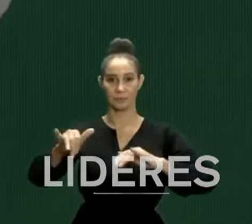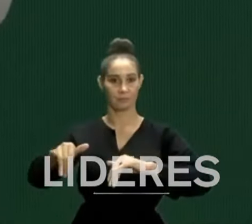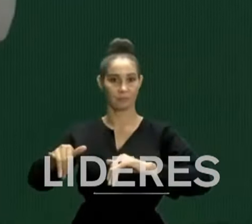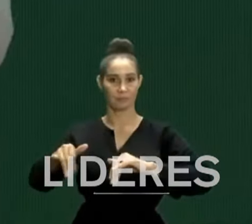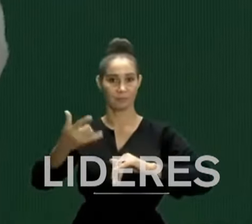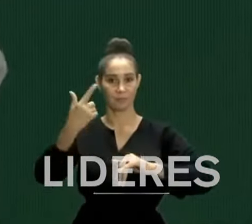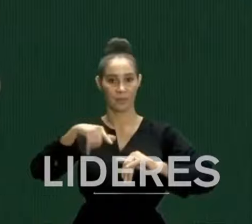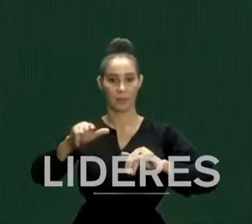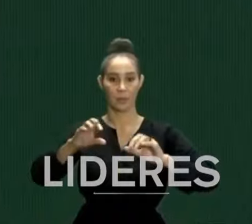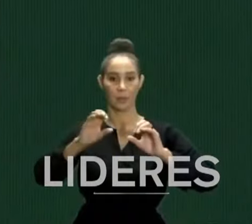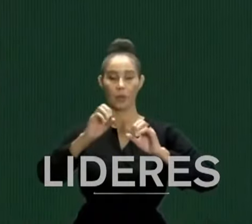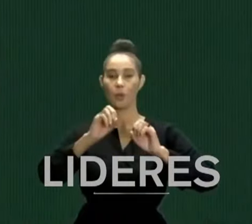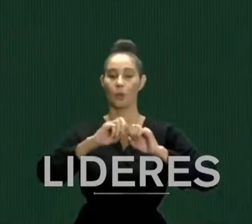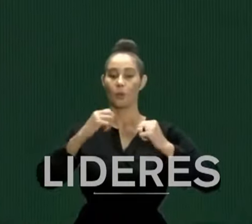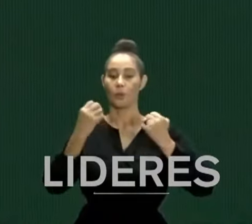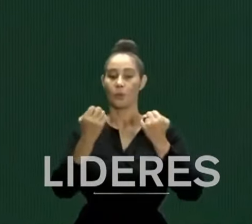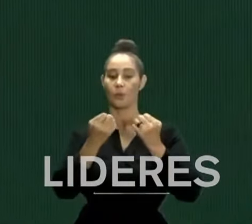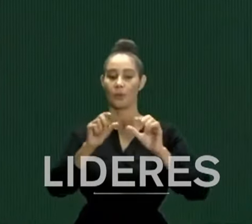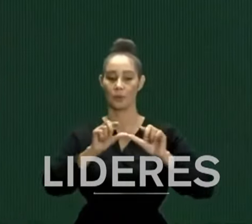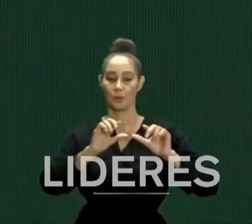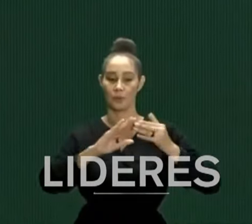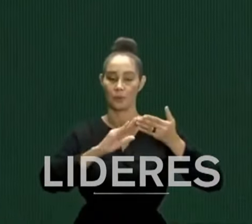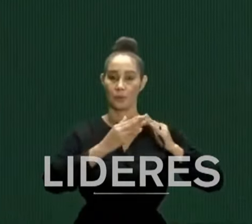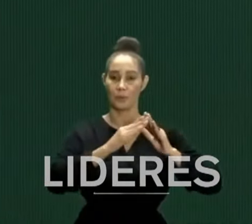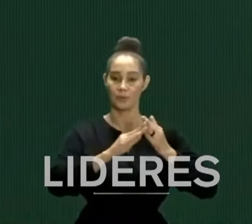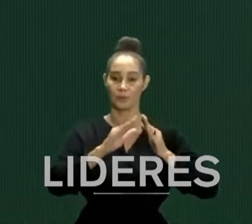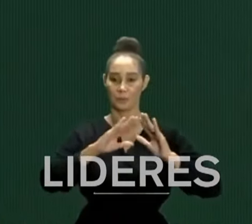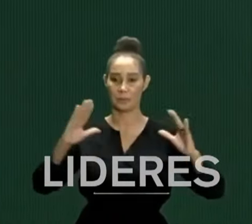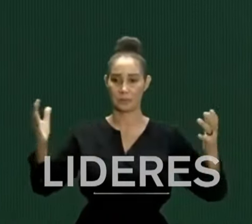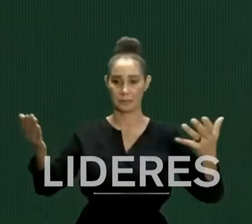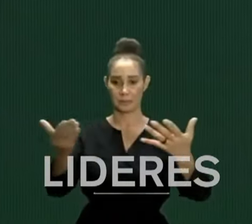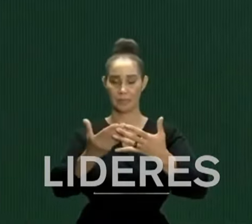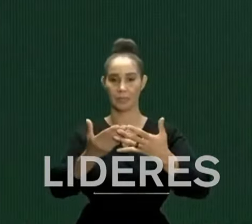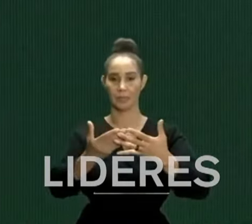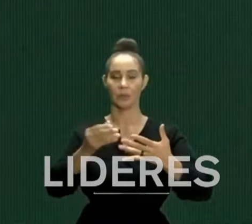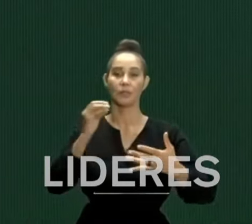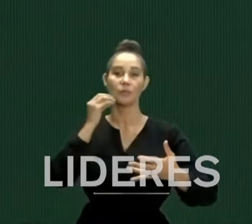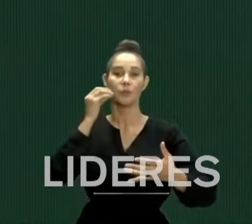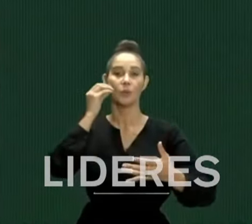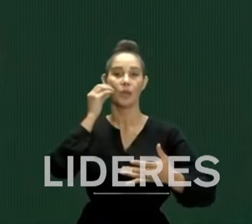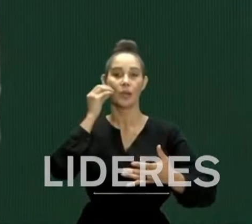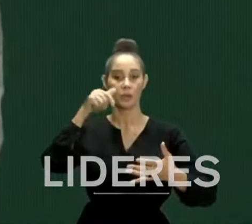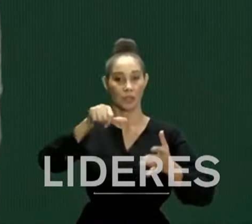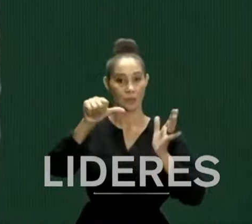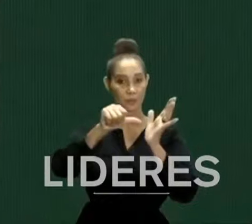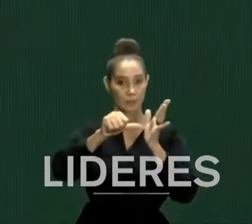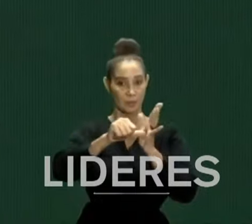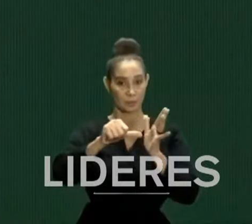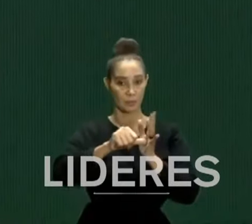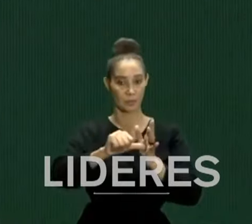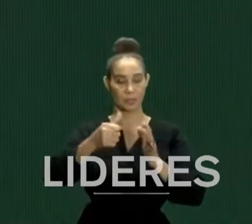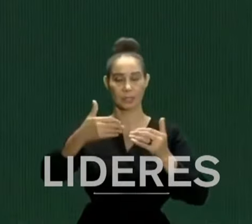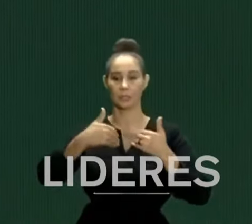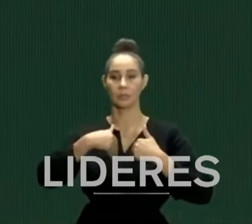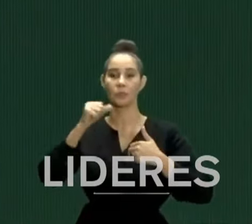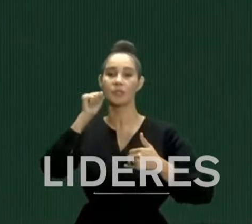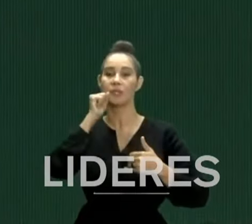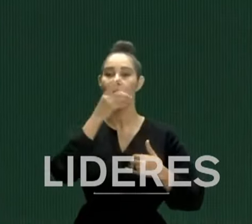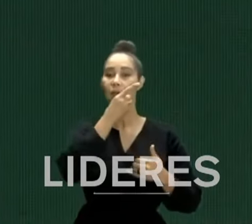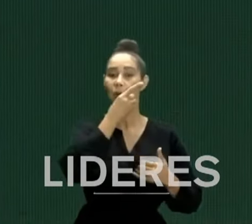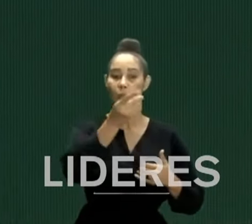pero Urbanización Fernández es su hogar. Los capitaleños tenemos en Santo